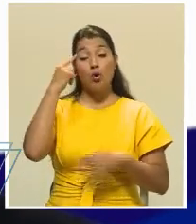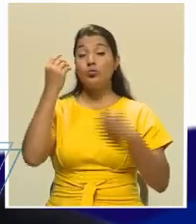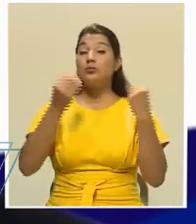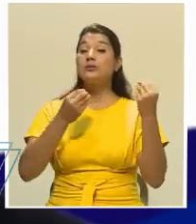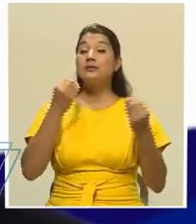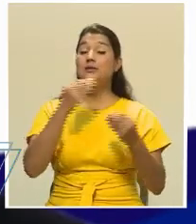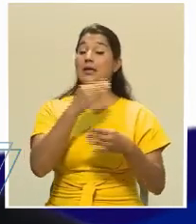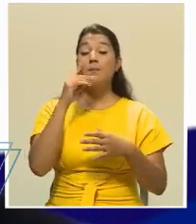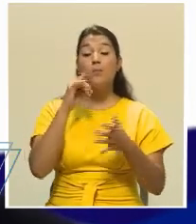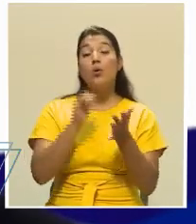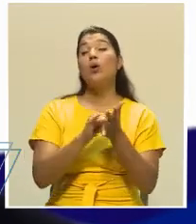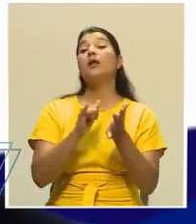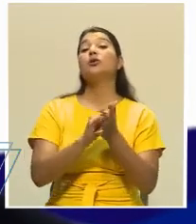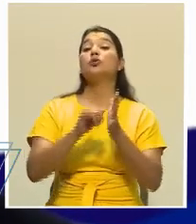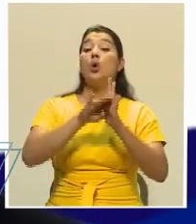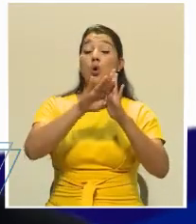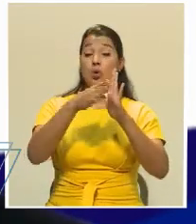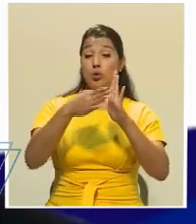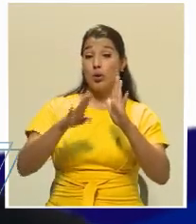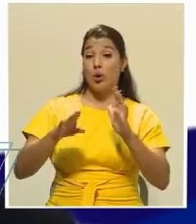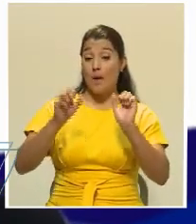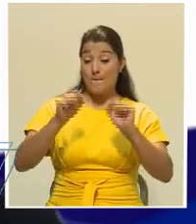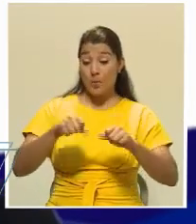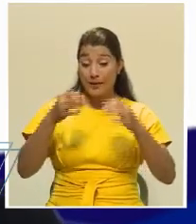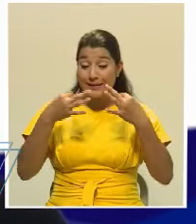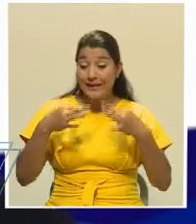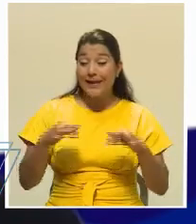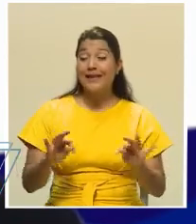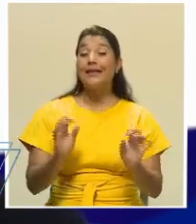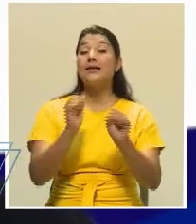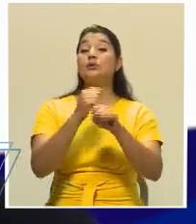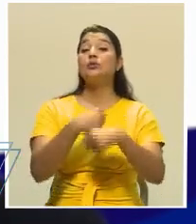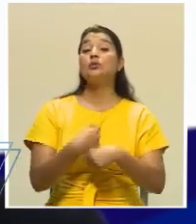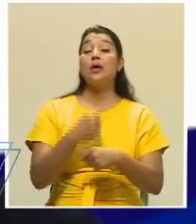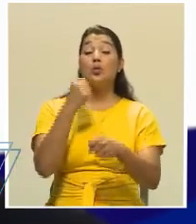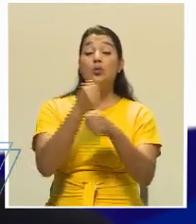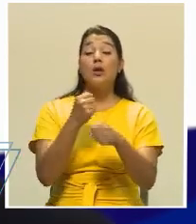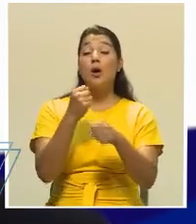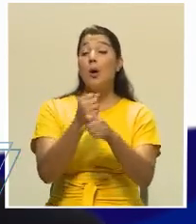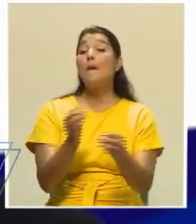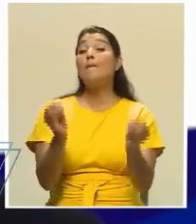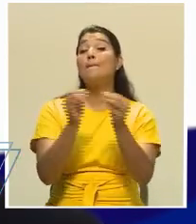que la Contraloría está tratando de hacer un trabajo muchísimo más